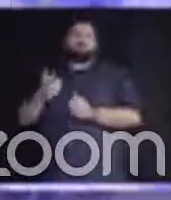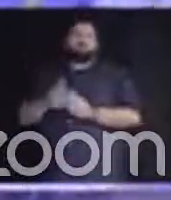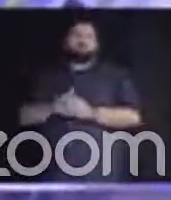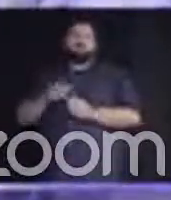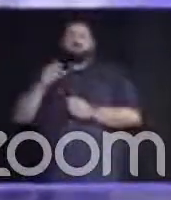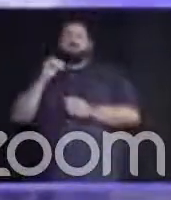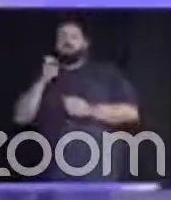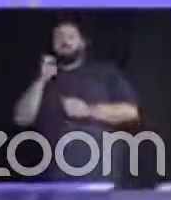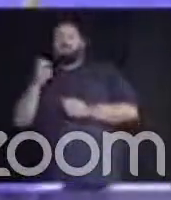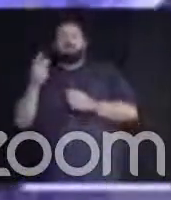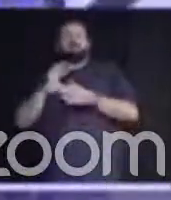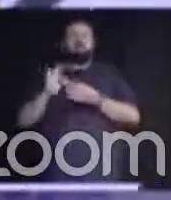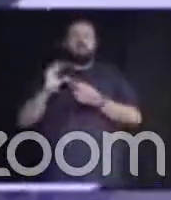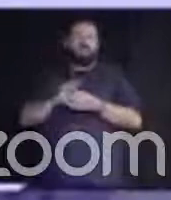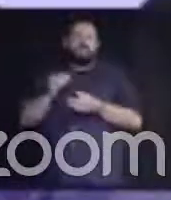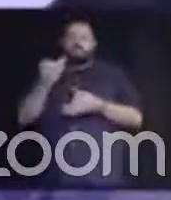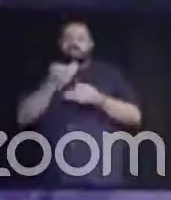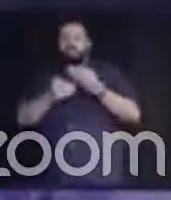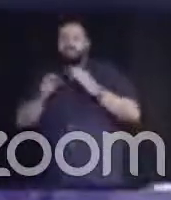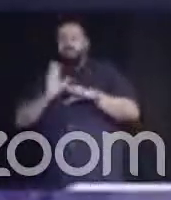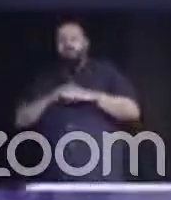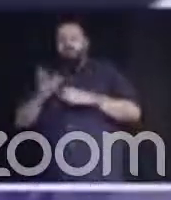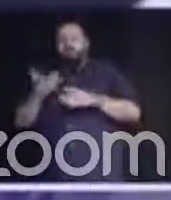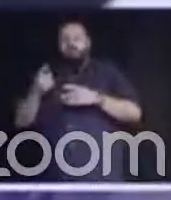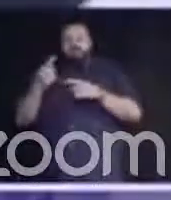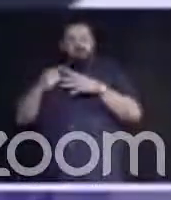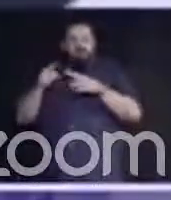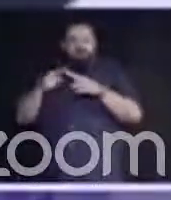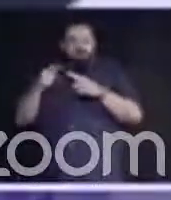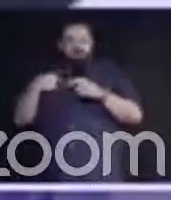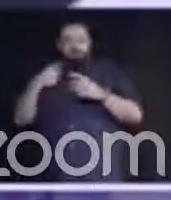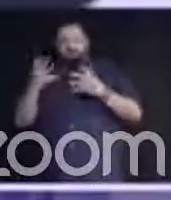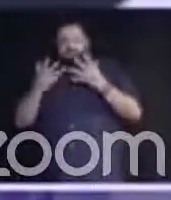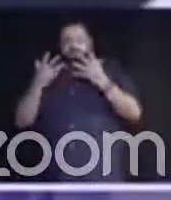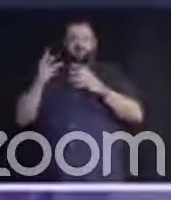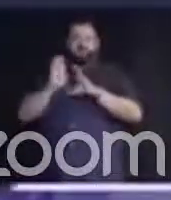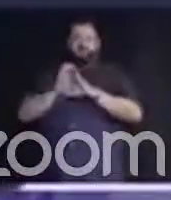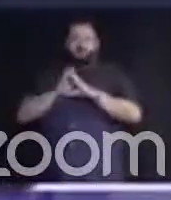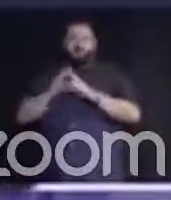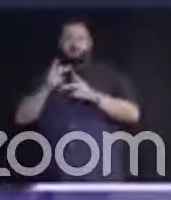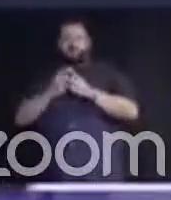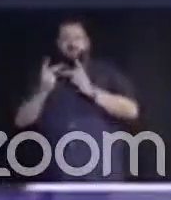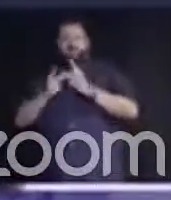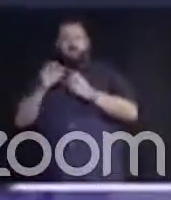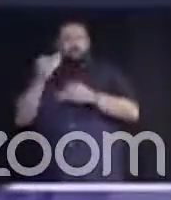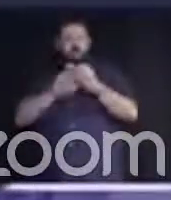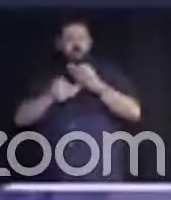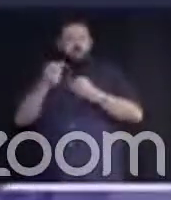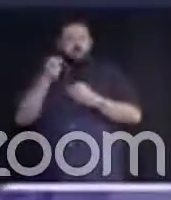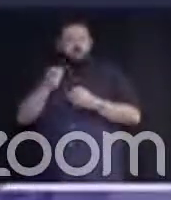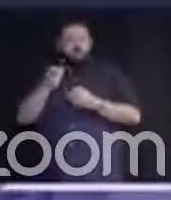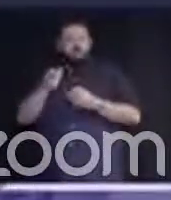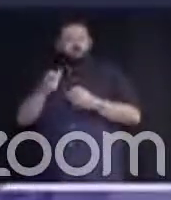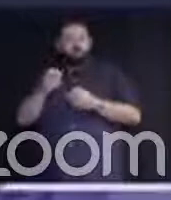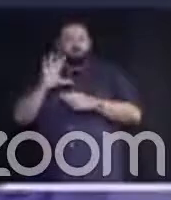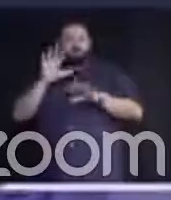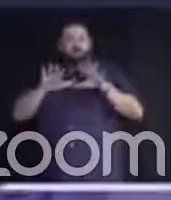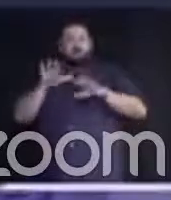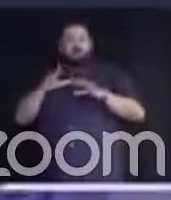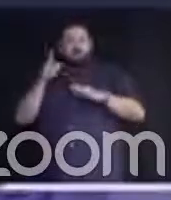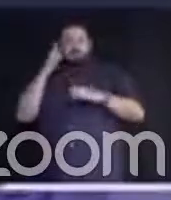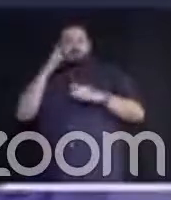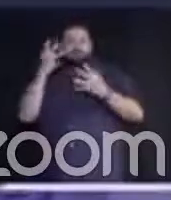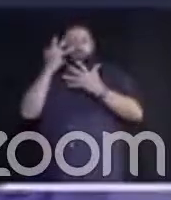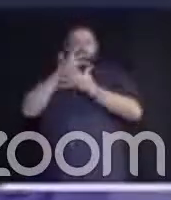esta explicación súper precisa y científica de lo que son los productos, lo que es el negocio, nos perdemos,